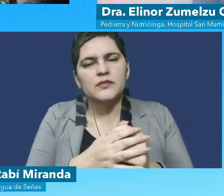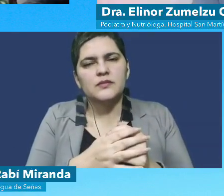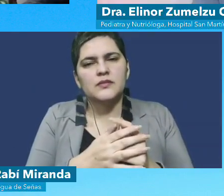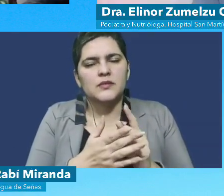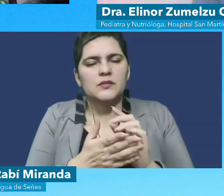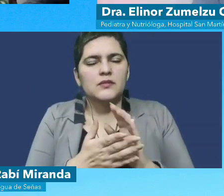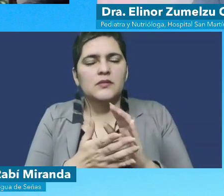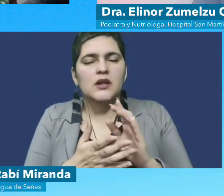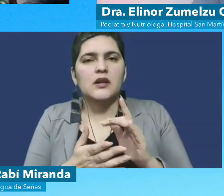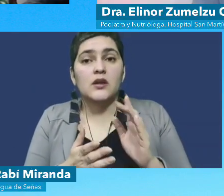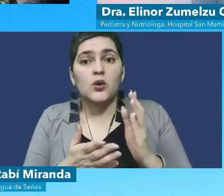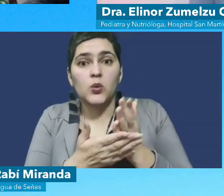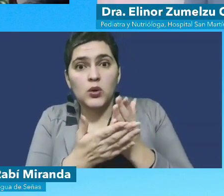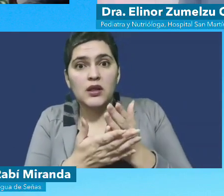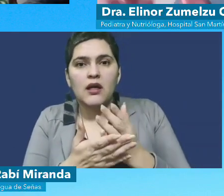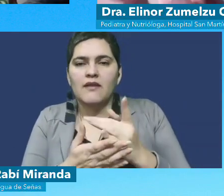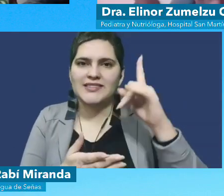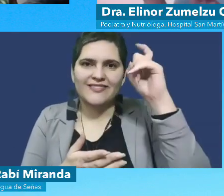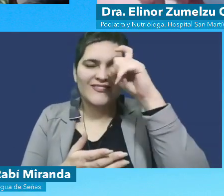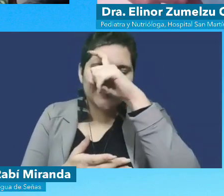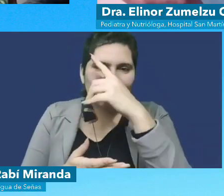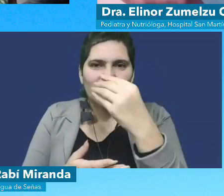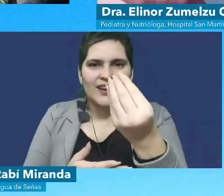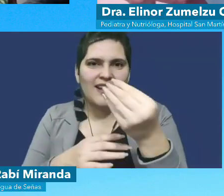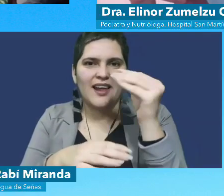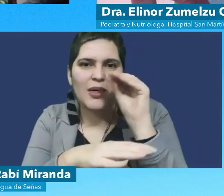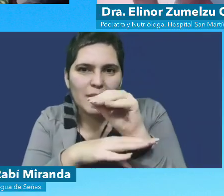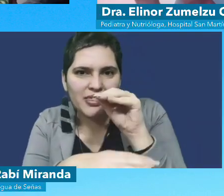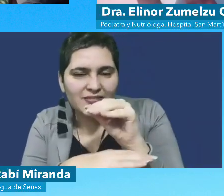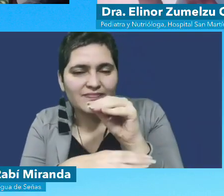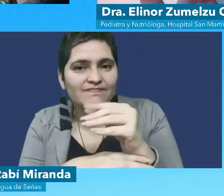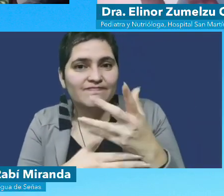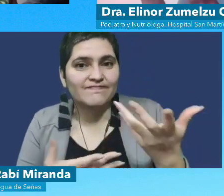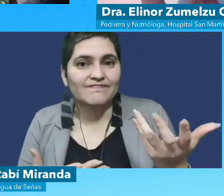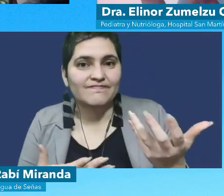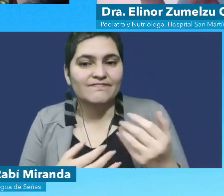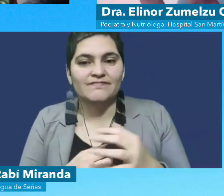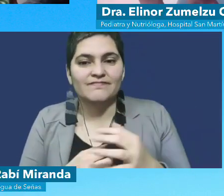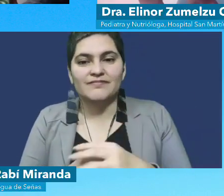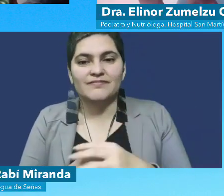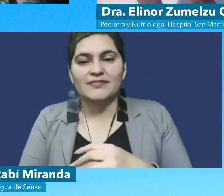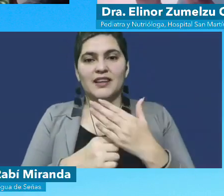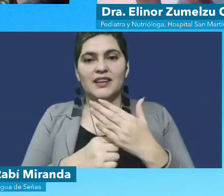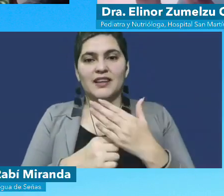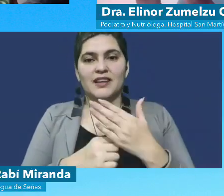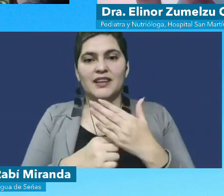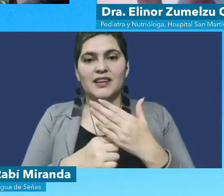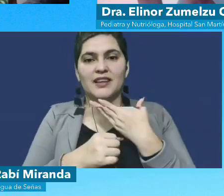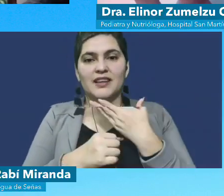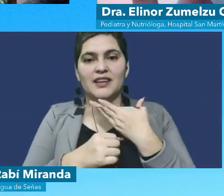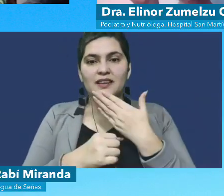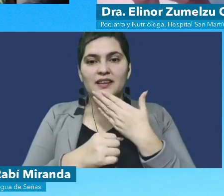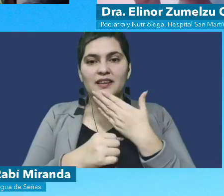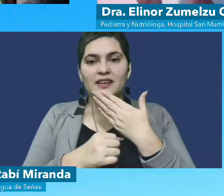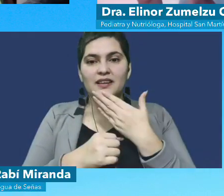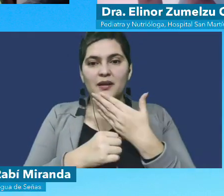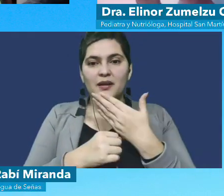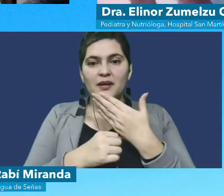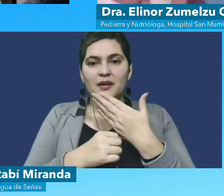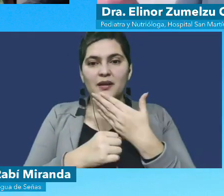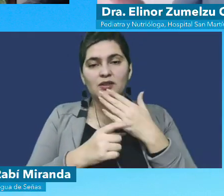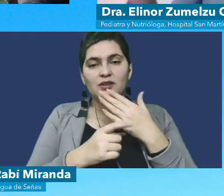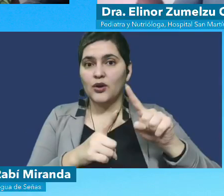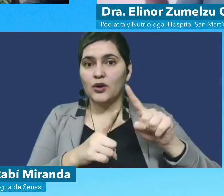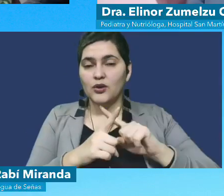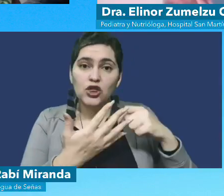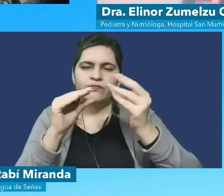manera de alimentarme? Por otro lado, son los síntomas de la permeabilidad, que a lo mejor